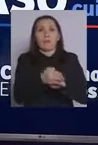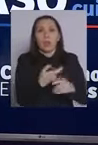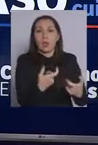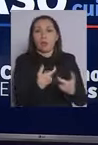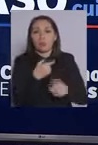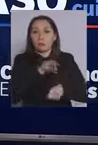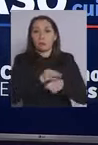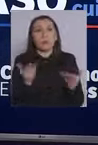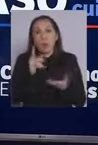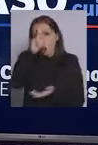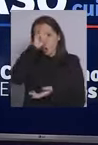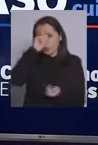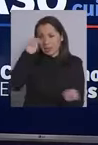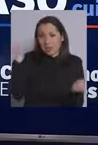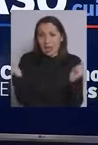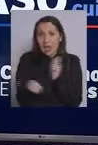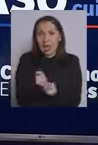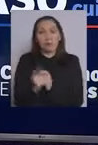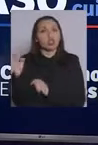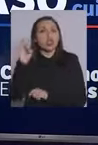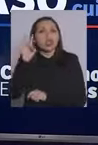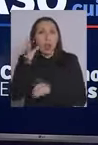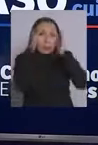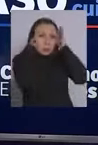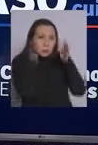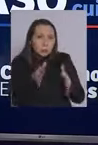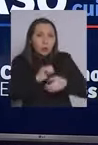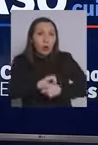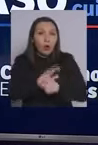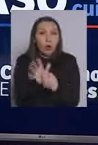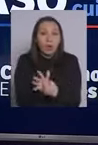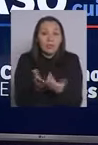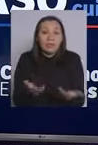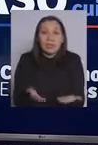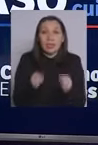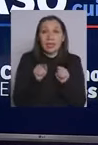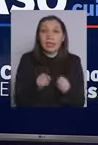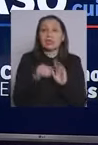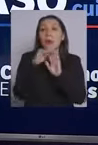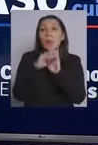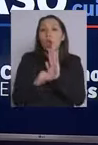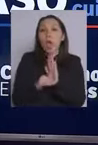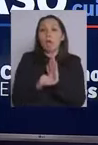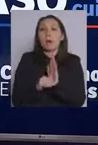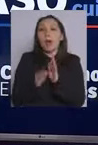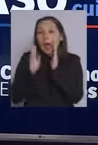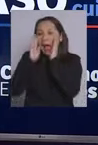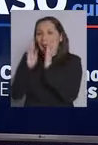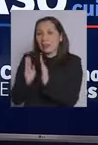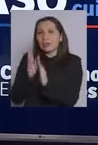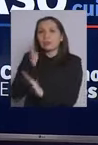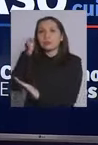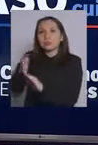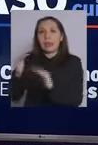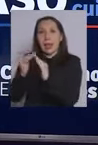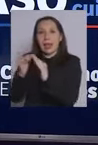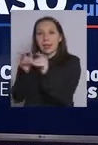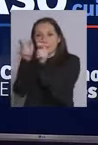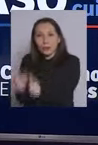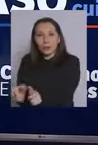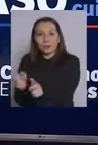los hospitales se reconvirtieron para atender el coronavirus, es el programa de atención domiciliaria. Este es